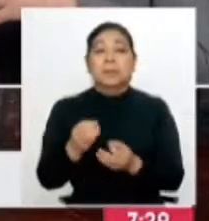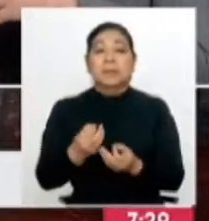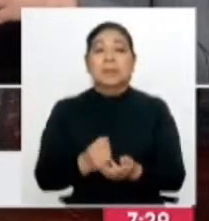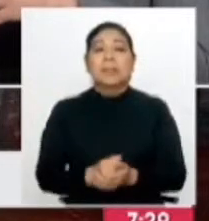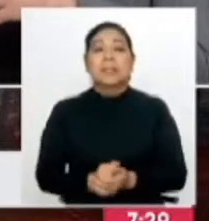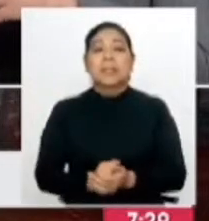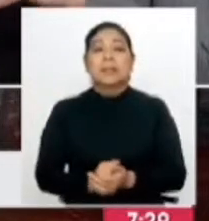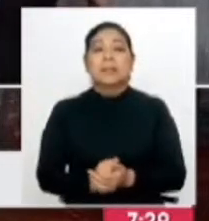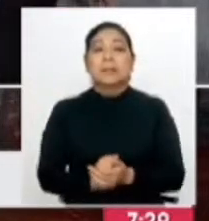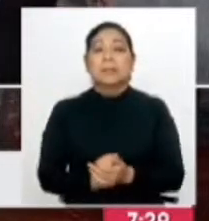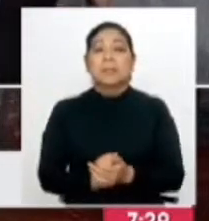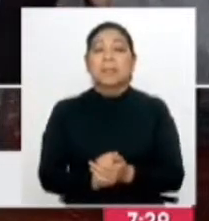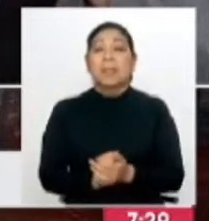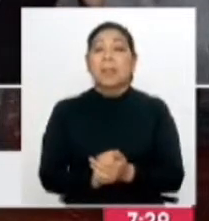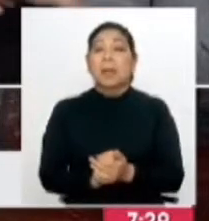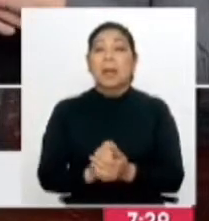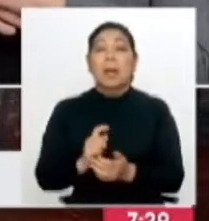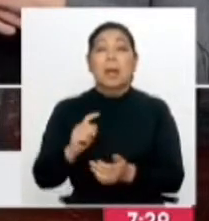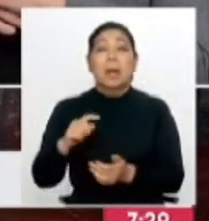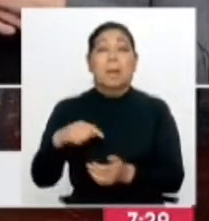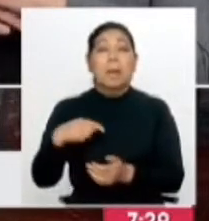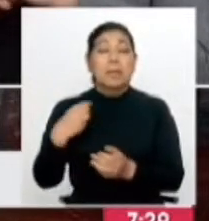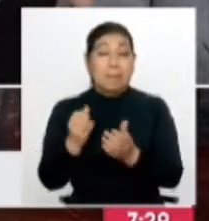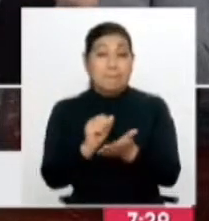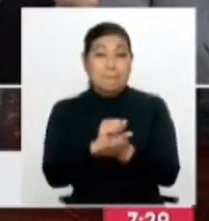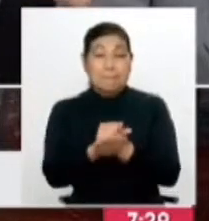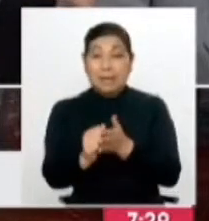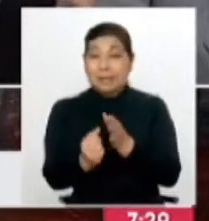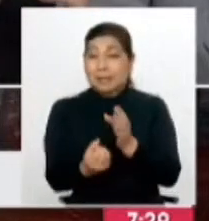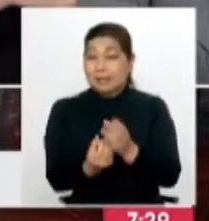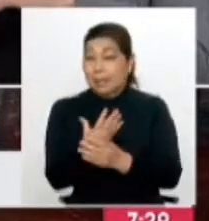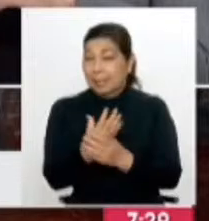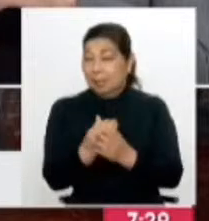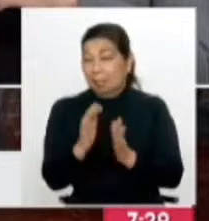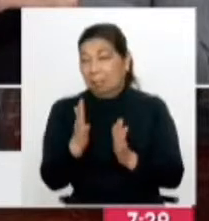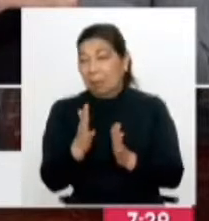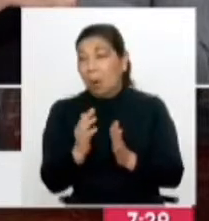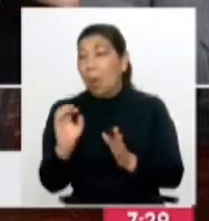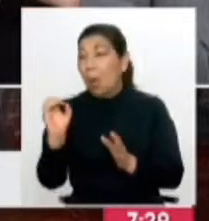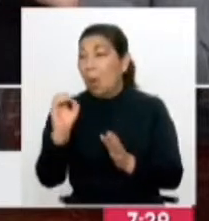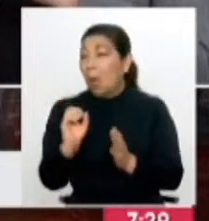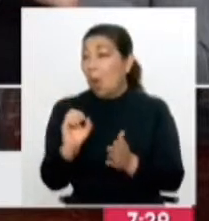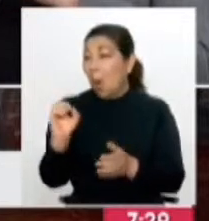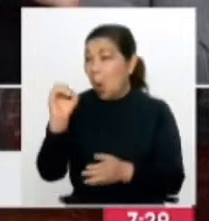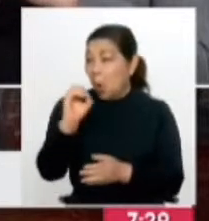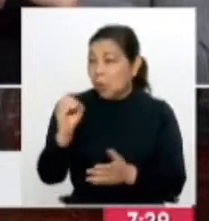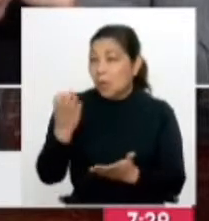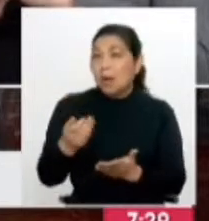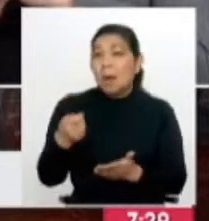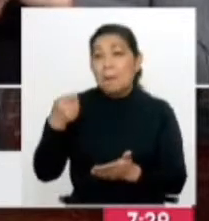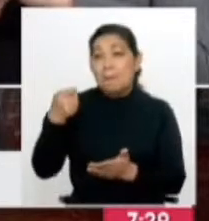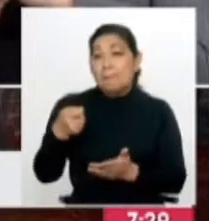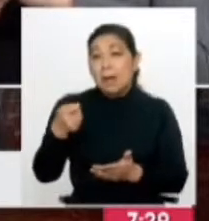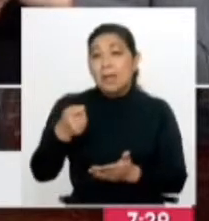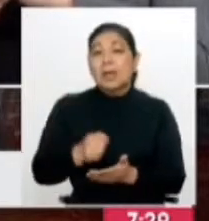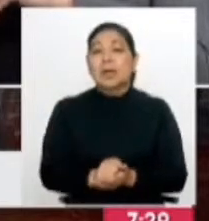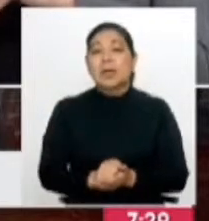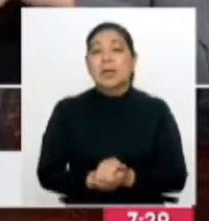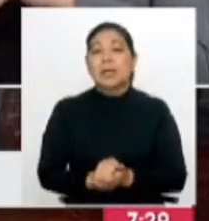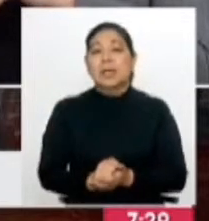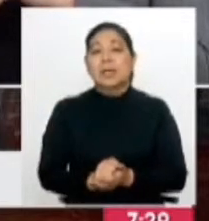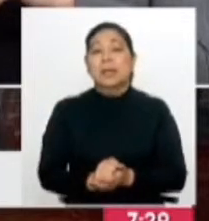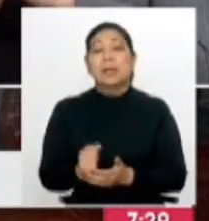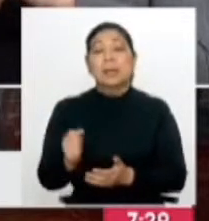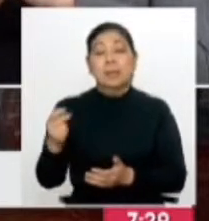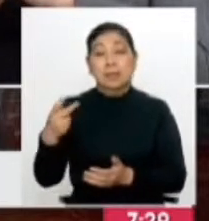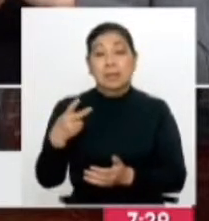familias. Luego ya a partir del mes de septiembre, mediados de septiembre, inicios de octubre, empezaría el pago ya de